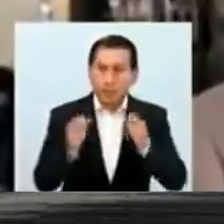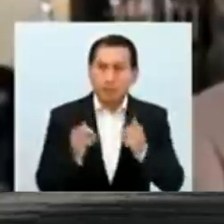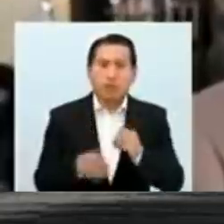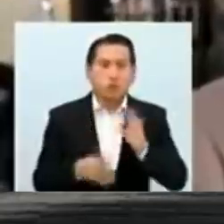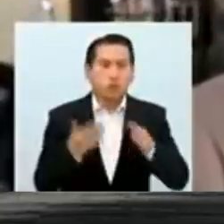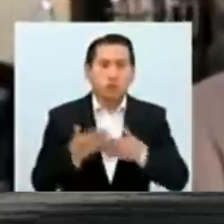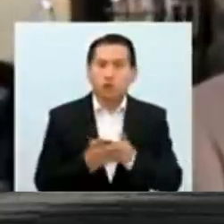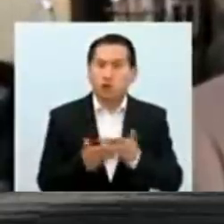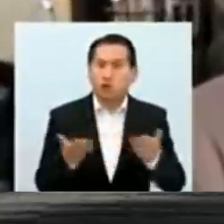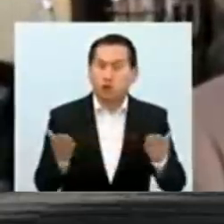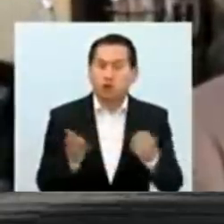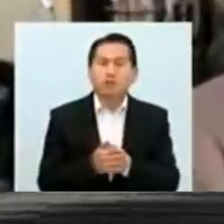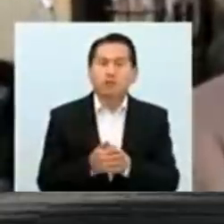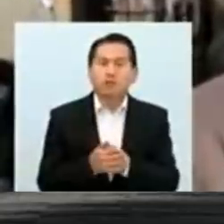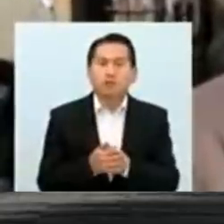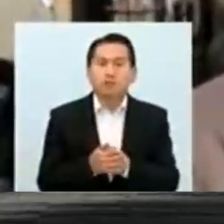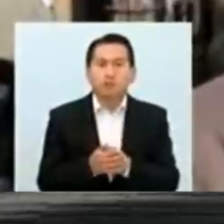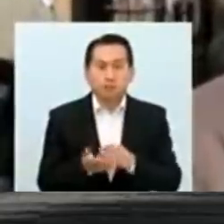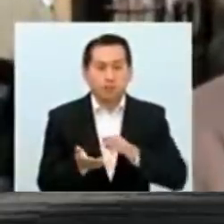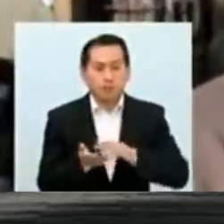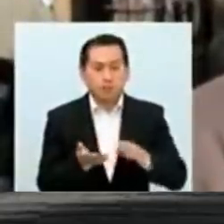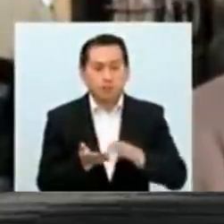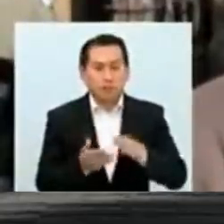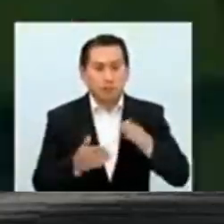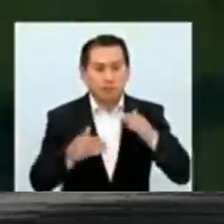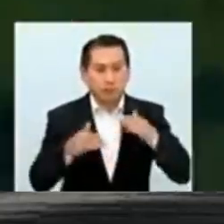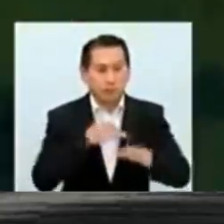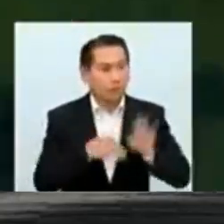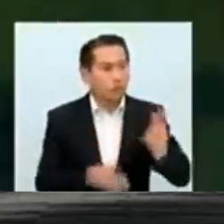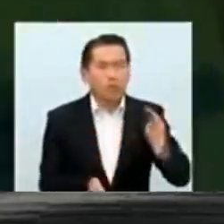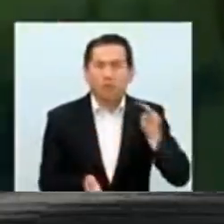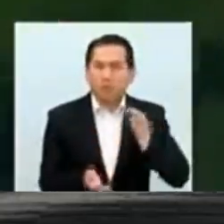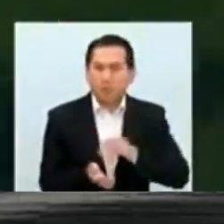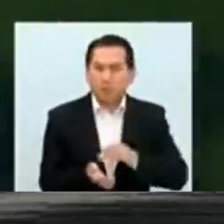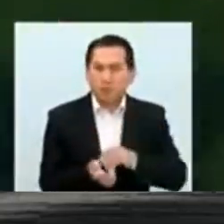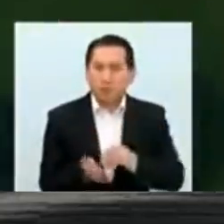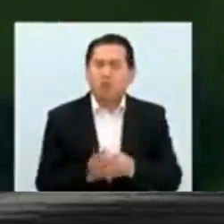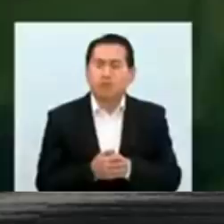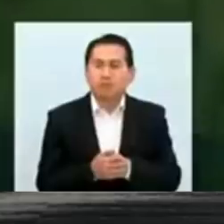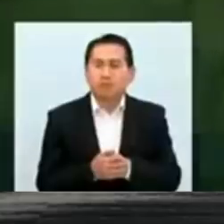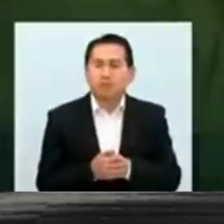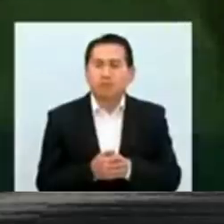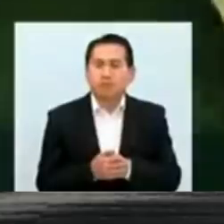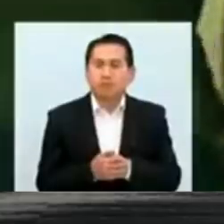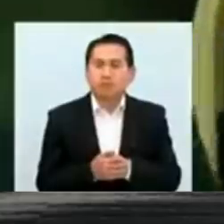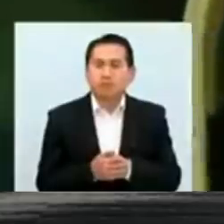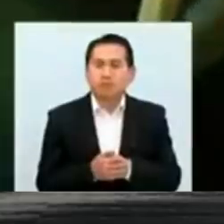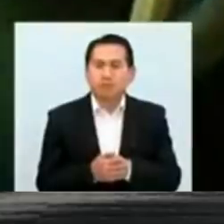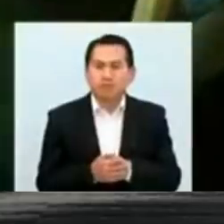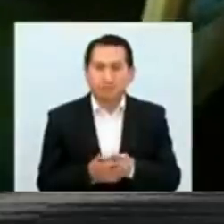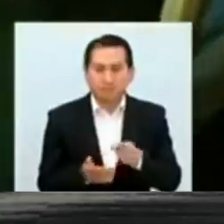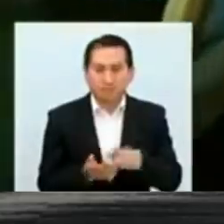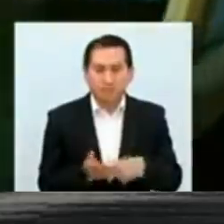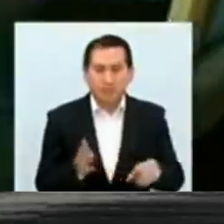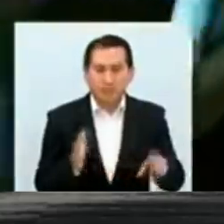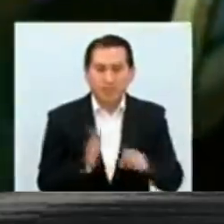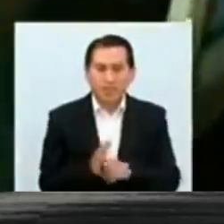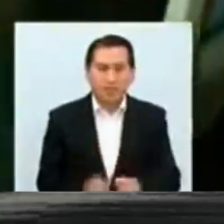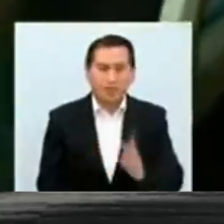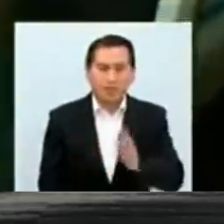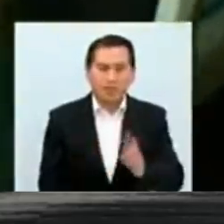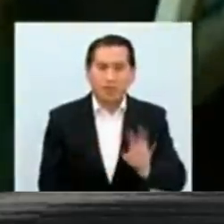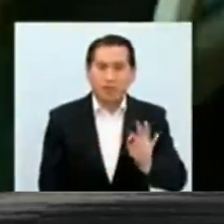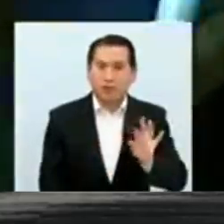Aclarando a la población, la autorización del ingreso de su médico, de acuerdo a lo que establece la ley